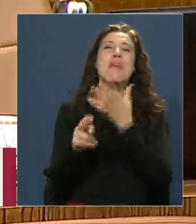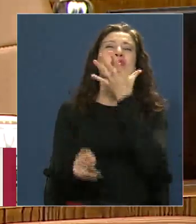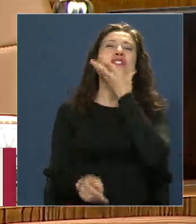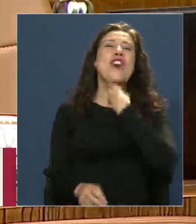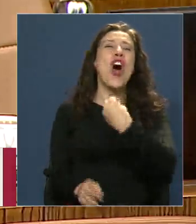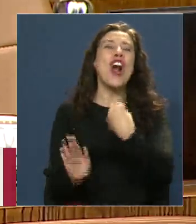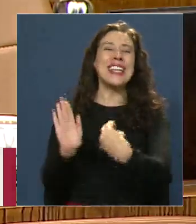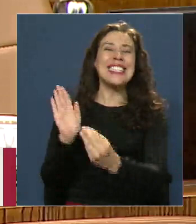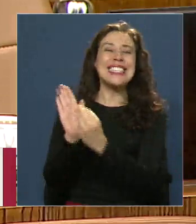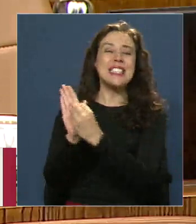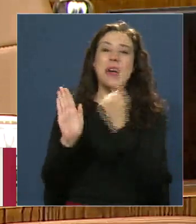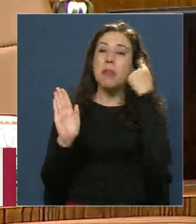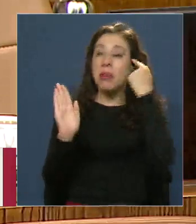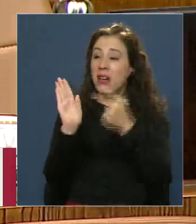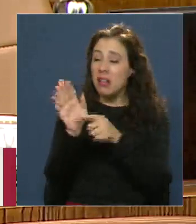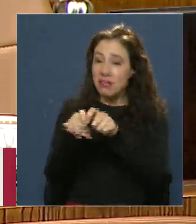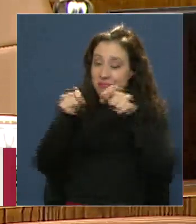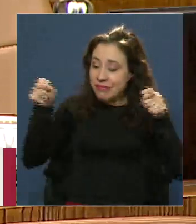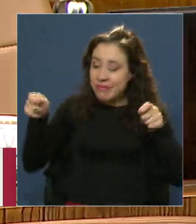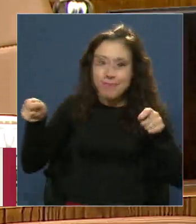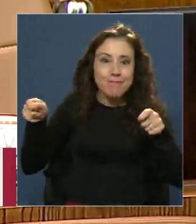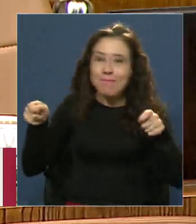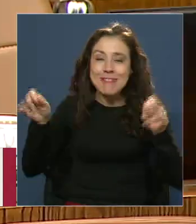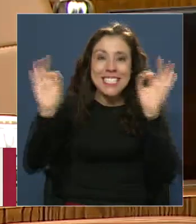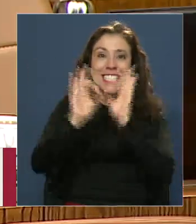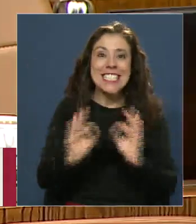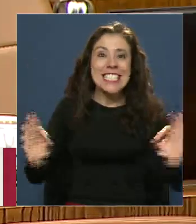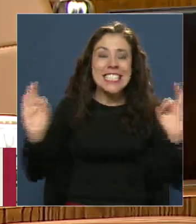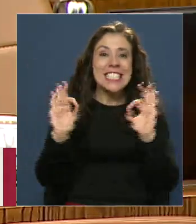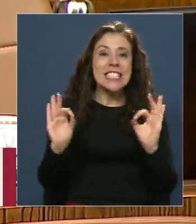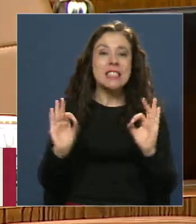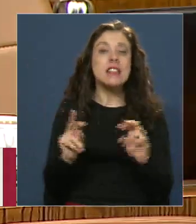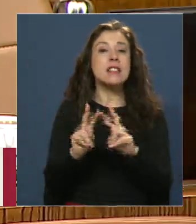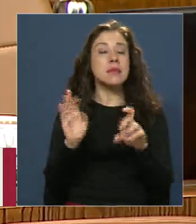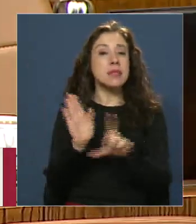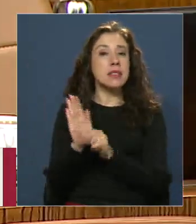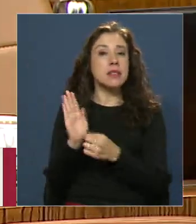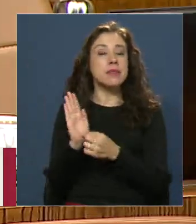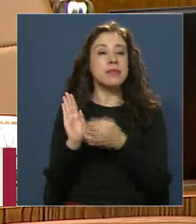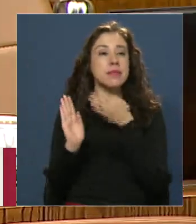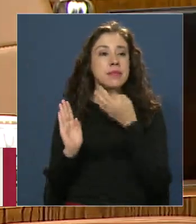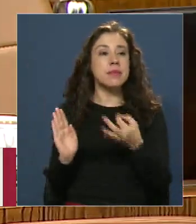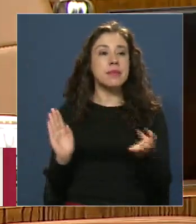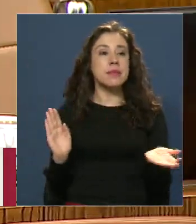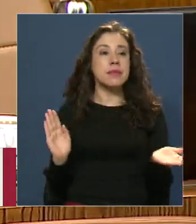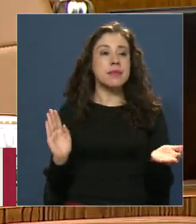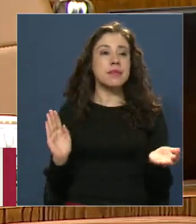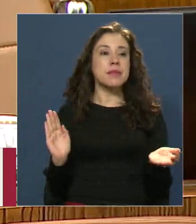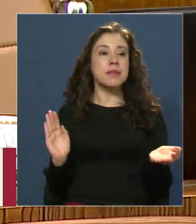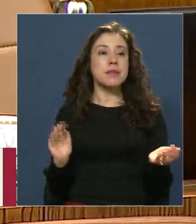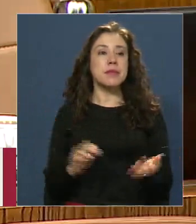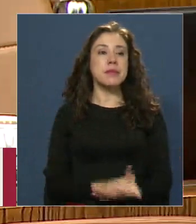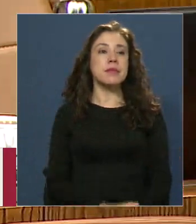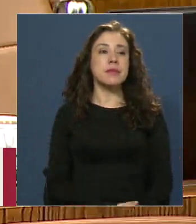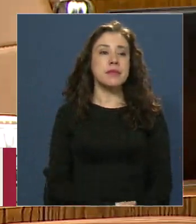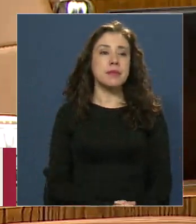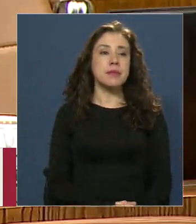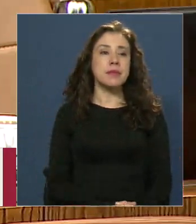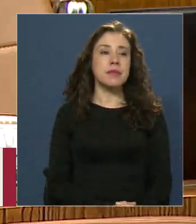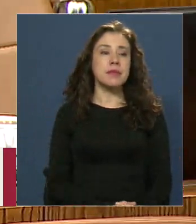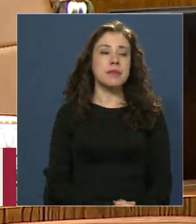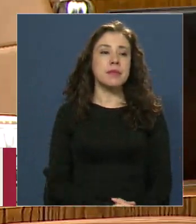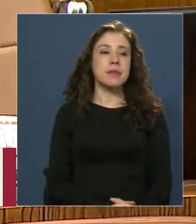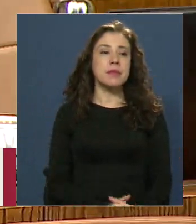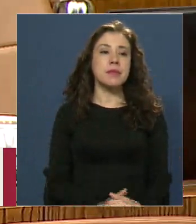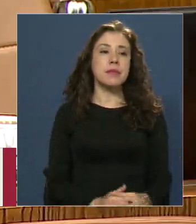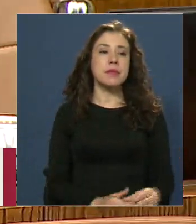pero no había nada. Y el aforismo jurídico dice, perdónenme los abogados que me